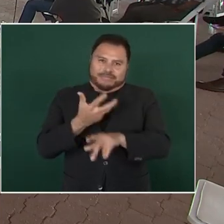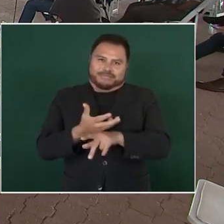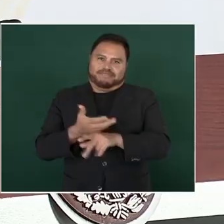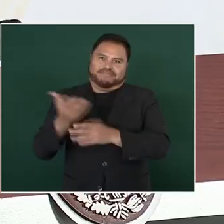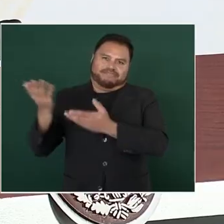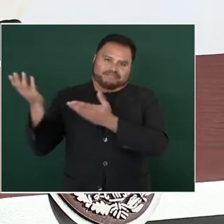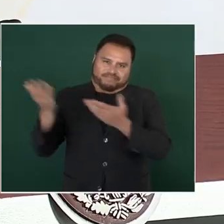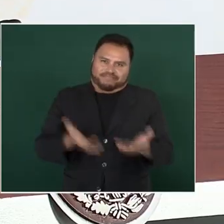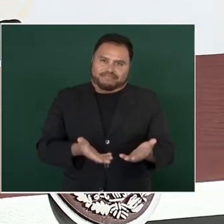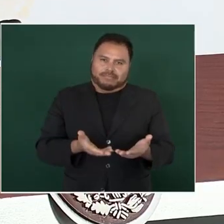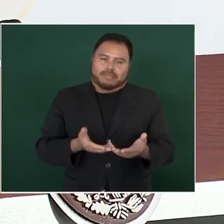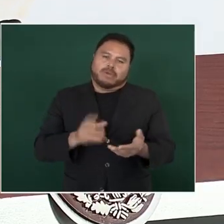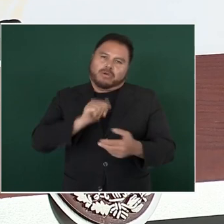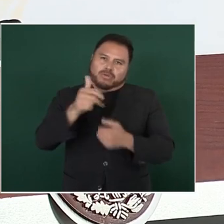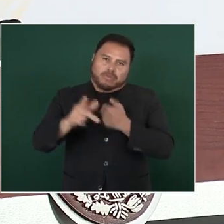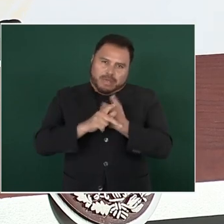extranjera,